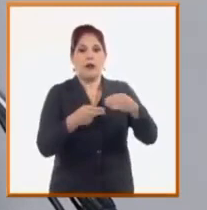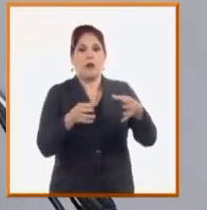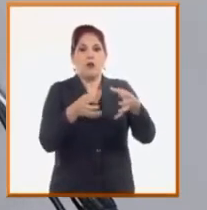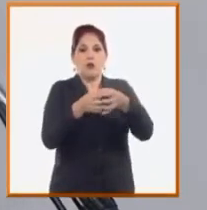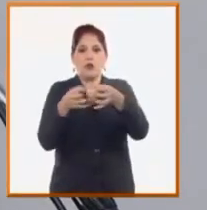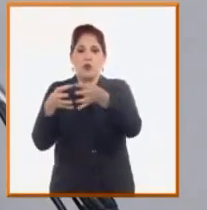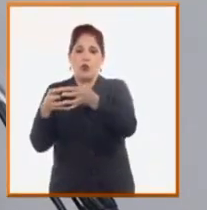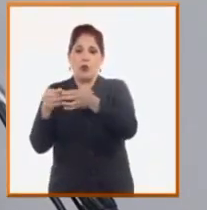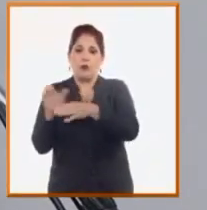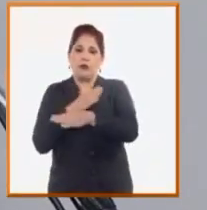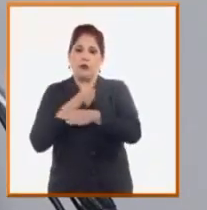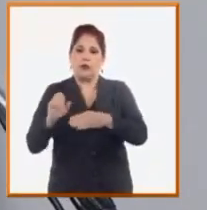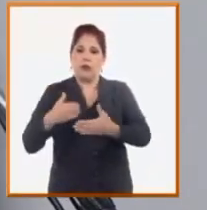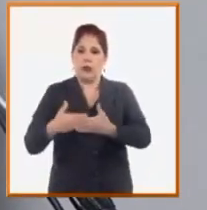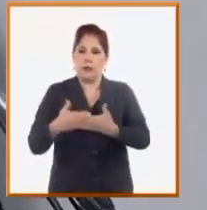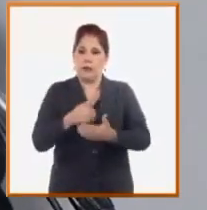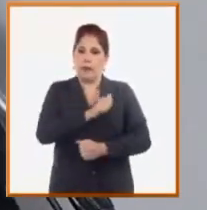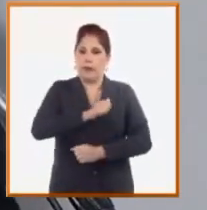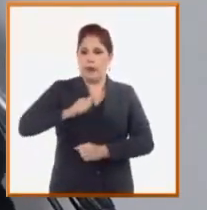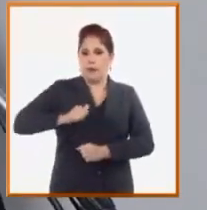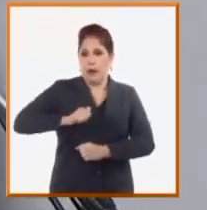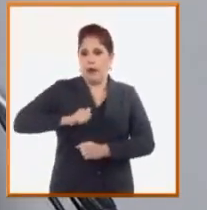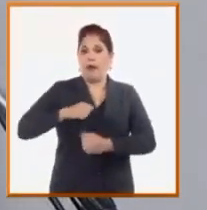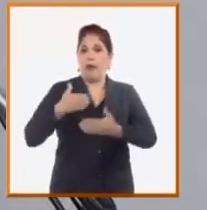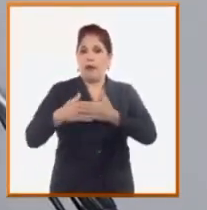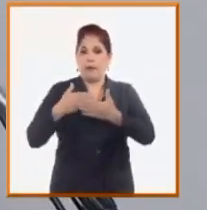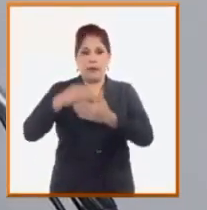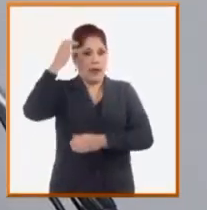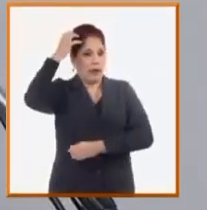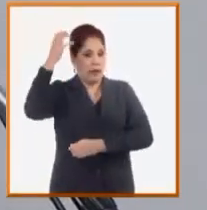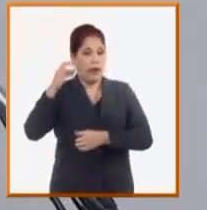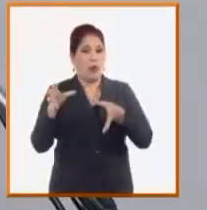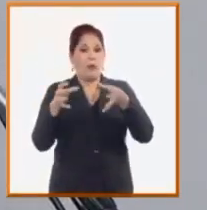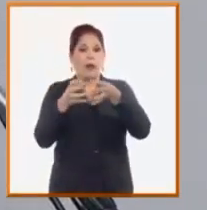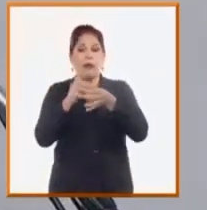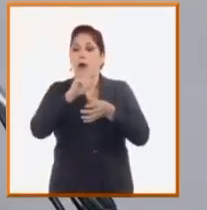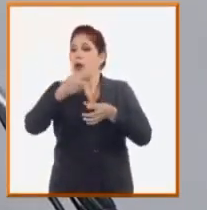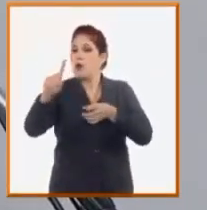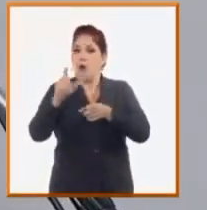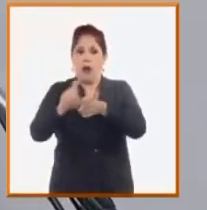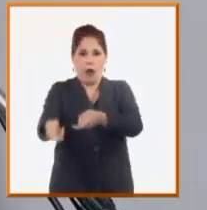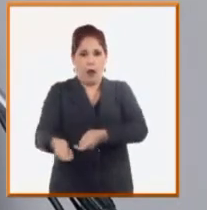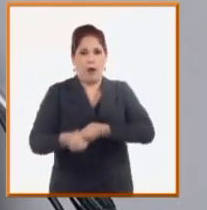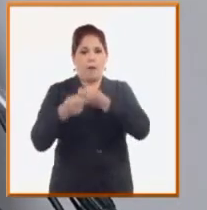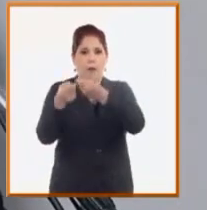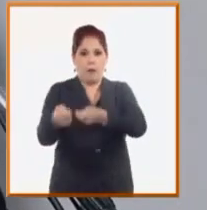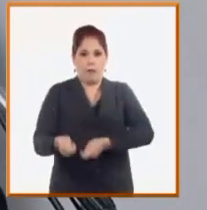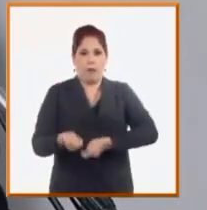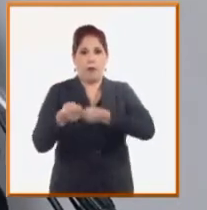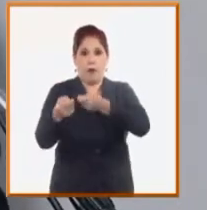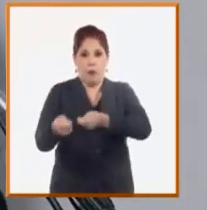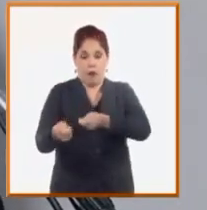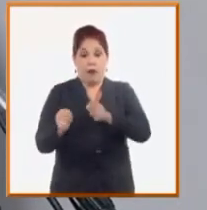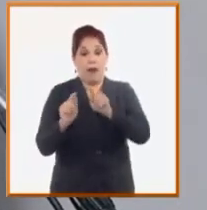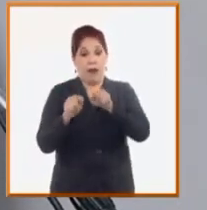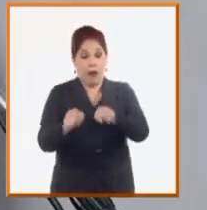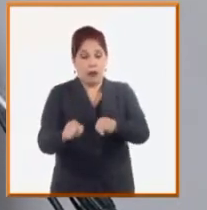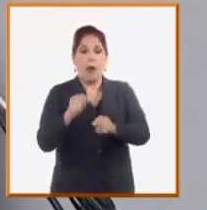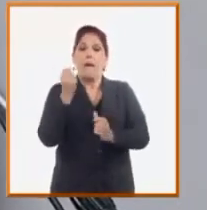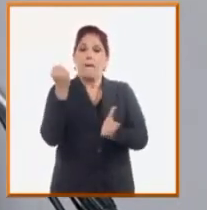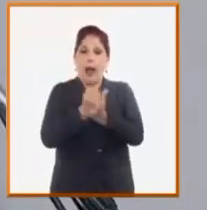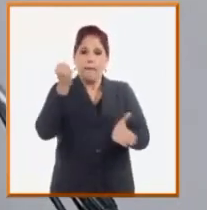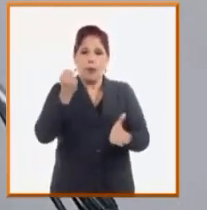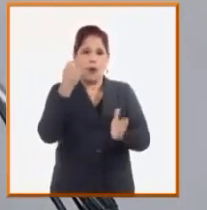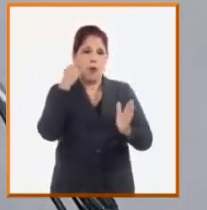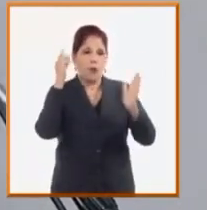medianas empresas privadas, estatales y cooperativas no agropecuarias. Aparece en pantalla lo que hemos ido aprobando por